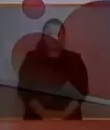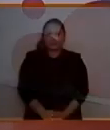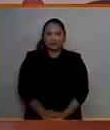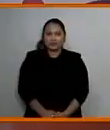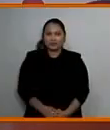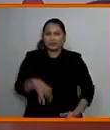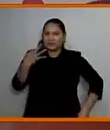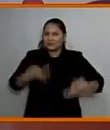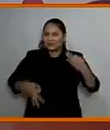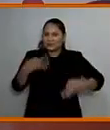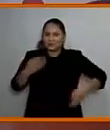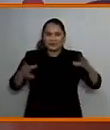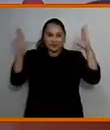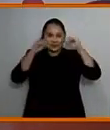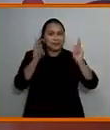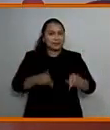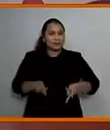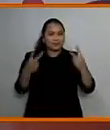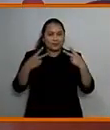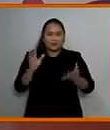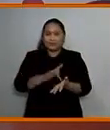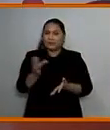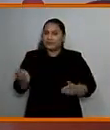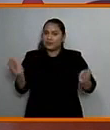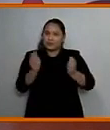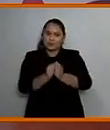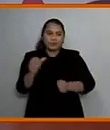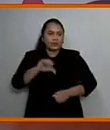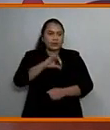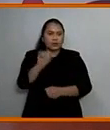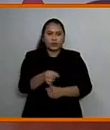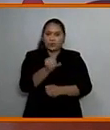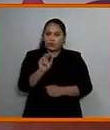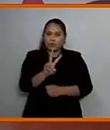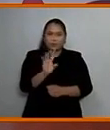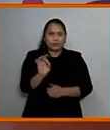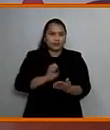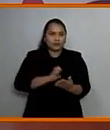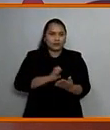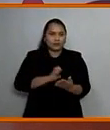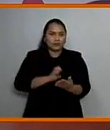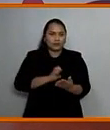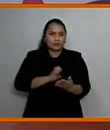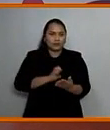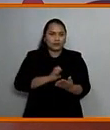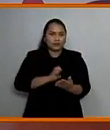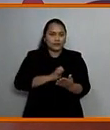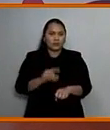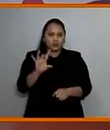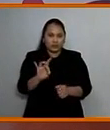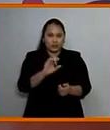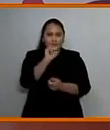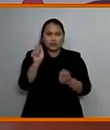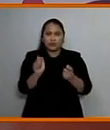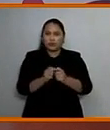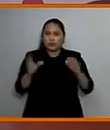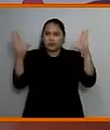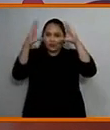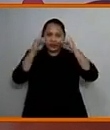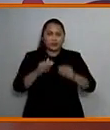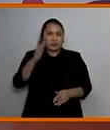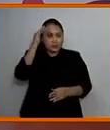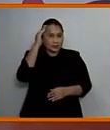feliz noche televidentes gracias por acompañarnos hoy jueves 28 de enero del año 2021 cuando son las 8 en punto de la noche